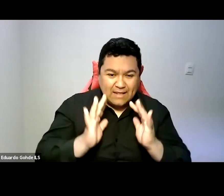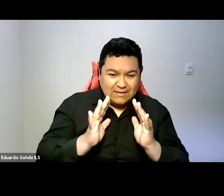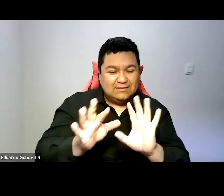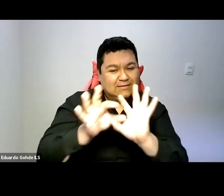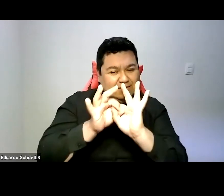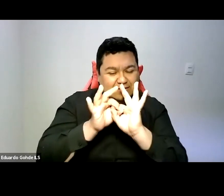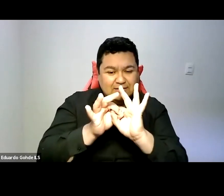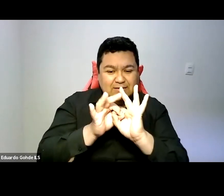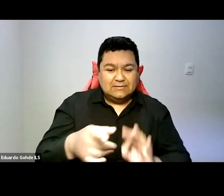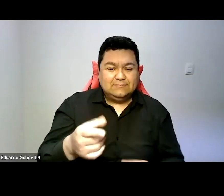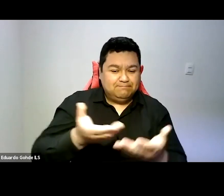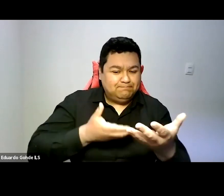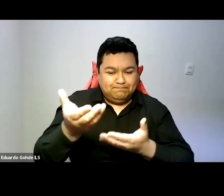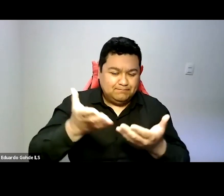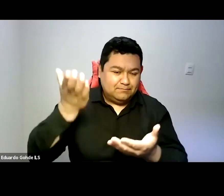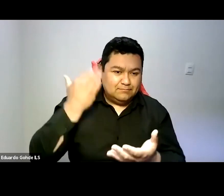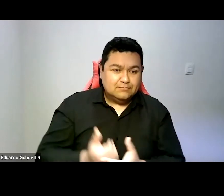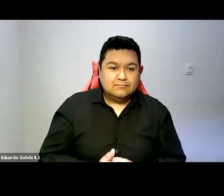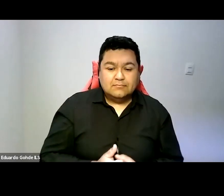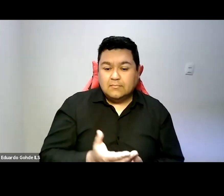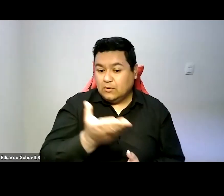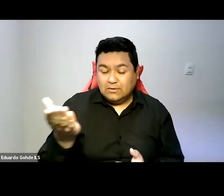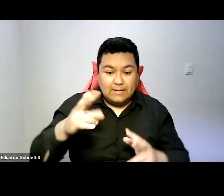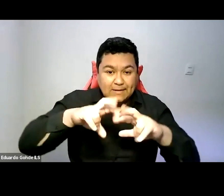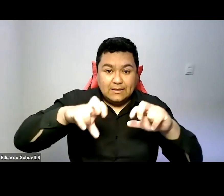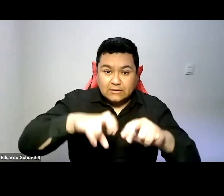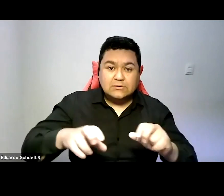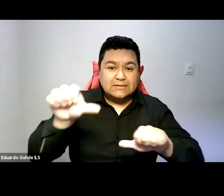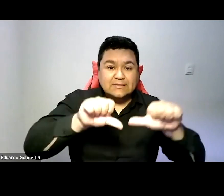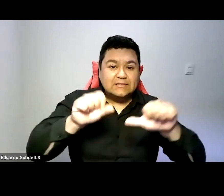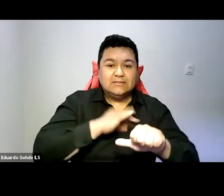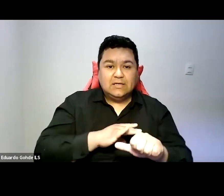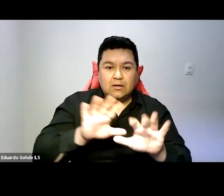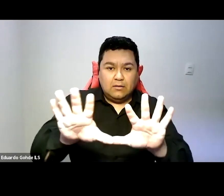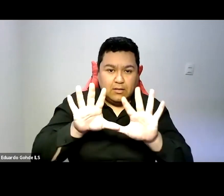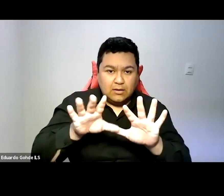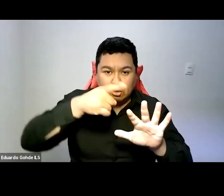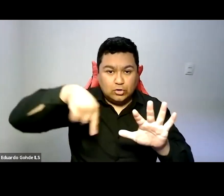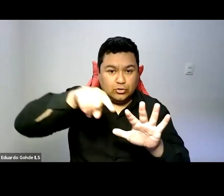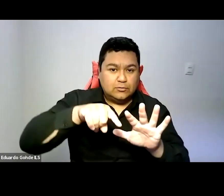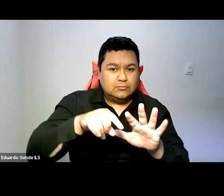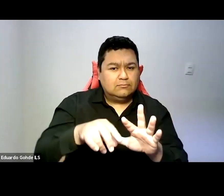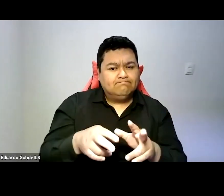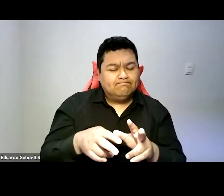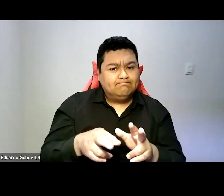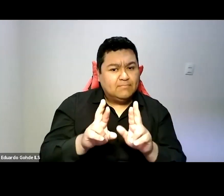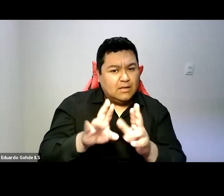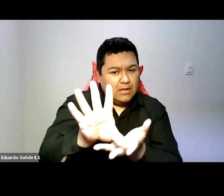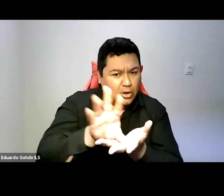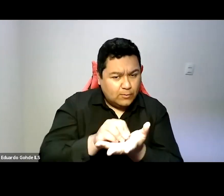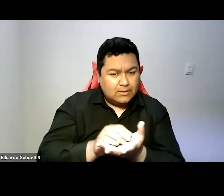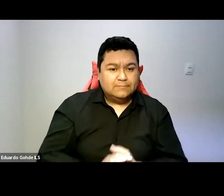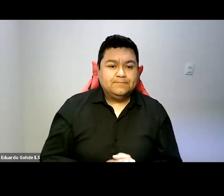pero realmente lo están haciendo con Indagación de las Ciencias en Chile. Es admirable y copiable, si me permiten. Voy a